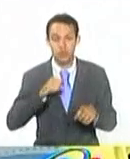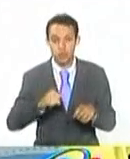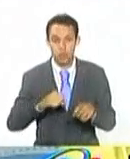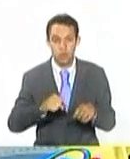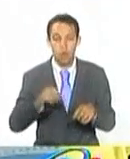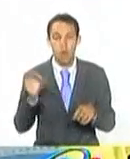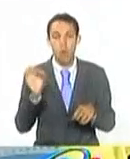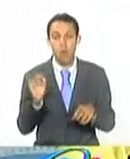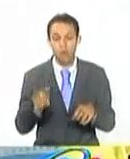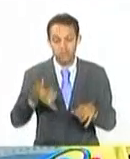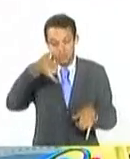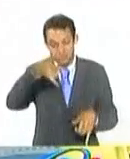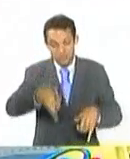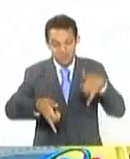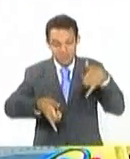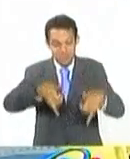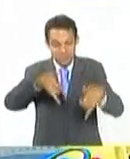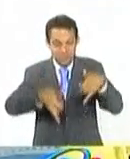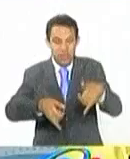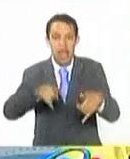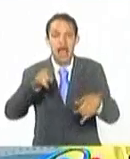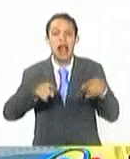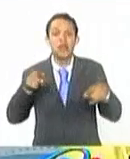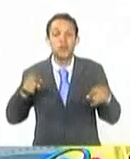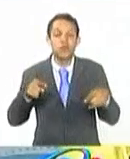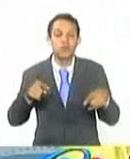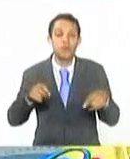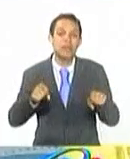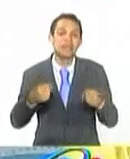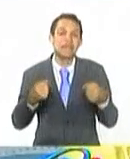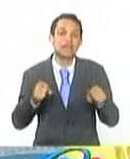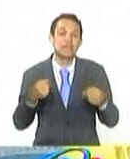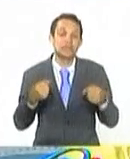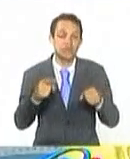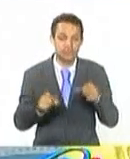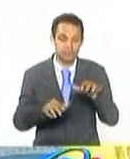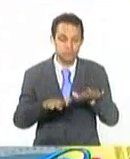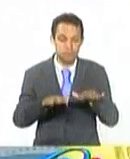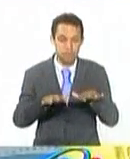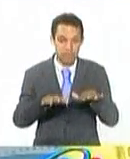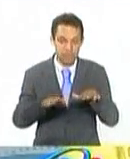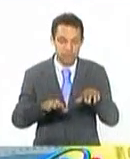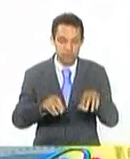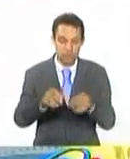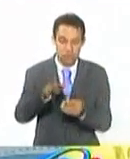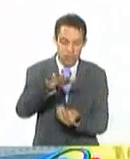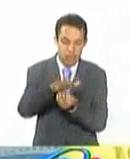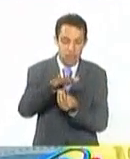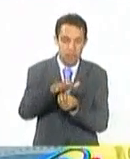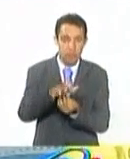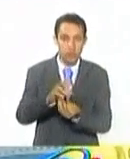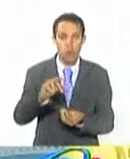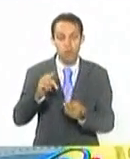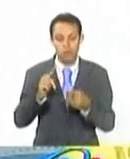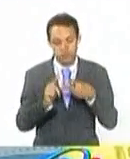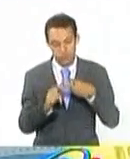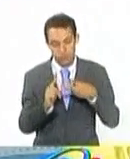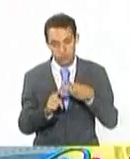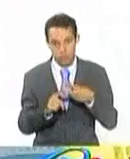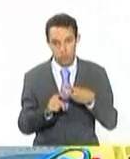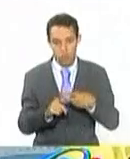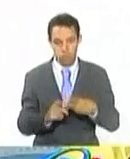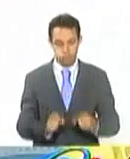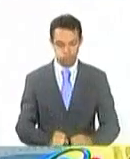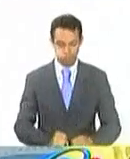tacón inadecuado este tipo de calzado desencadena esto dos el sobrepeso